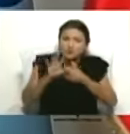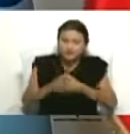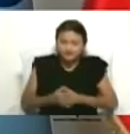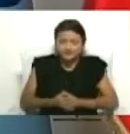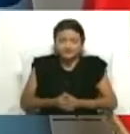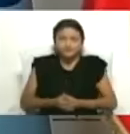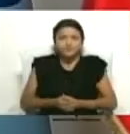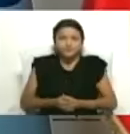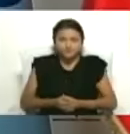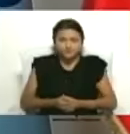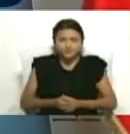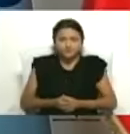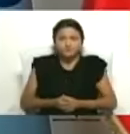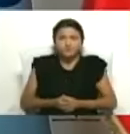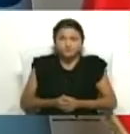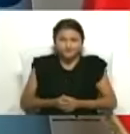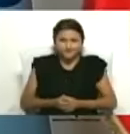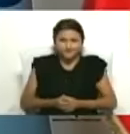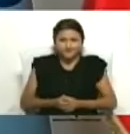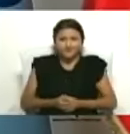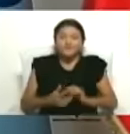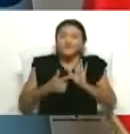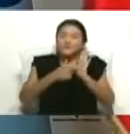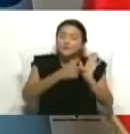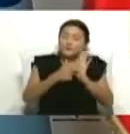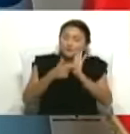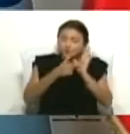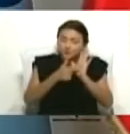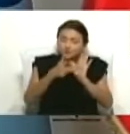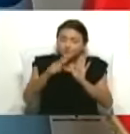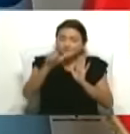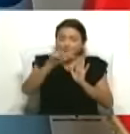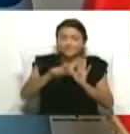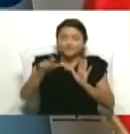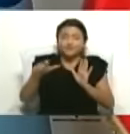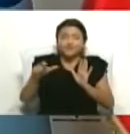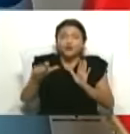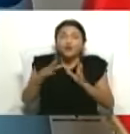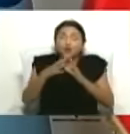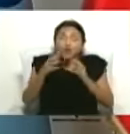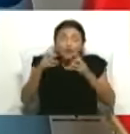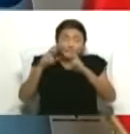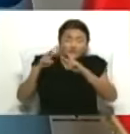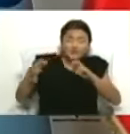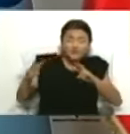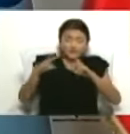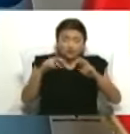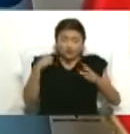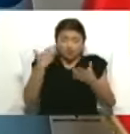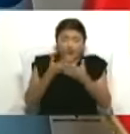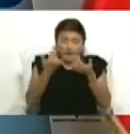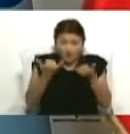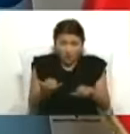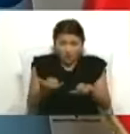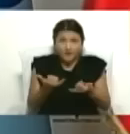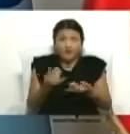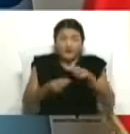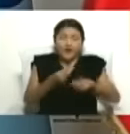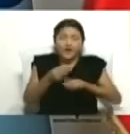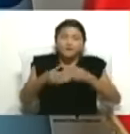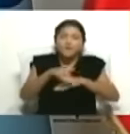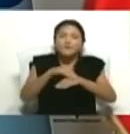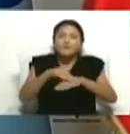Quiero expresar y destacar que toda esta investigación en marcha que adelanta el